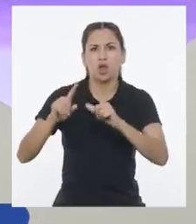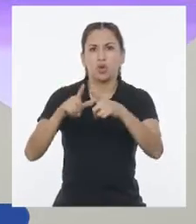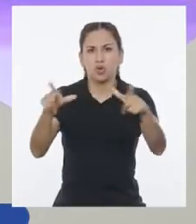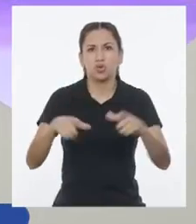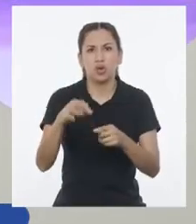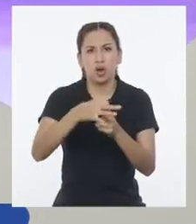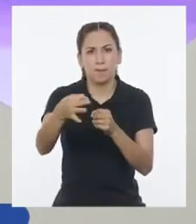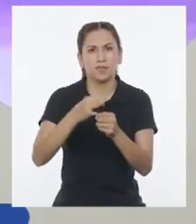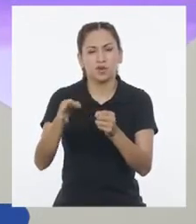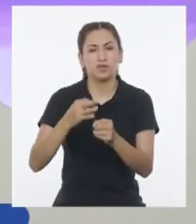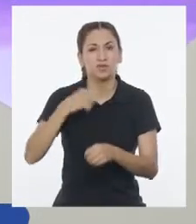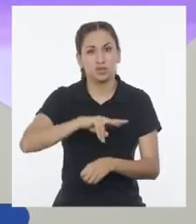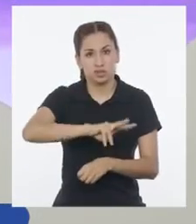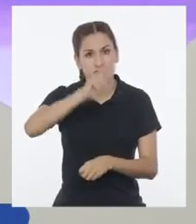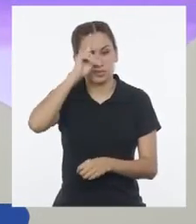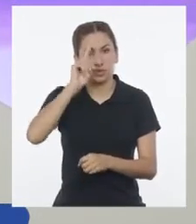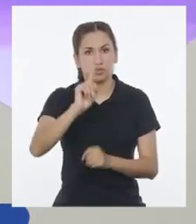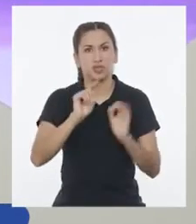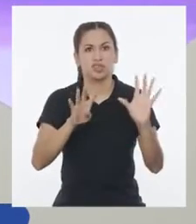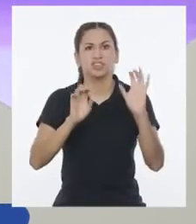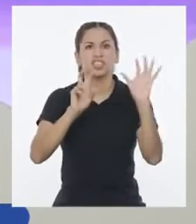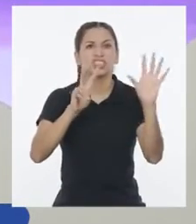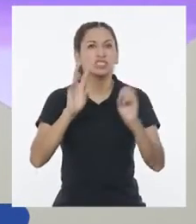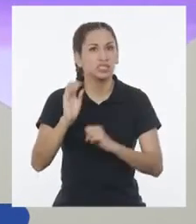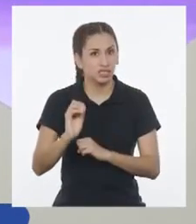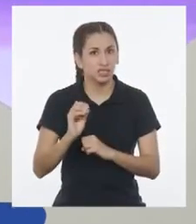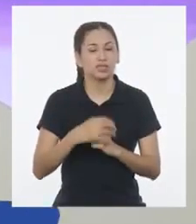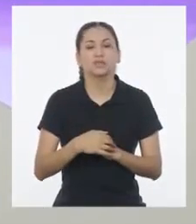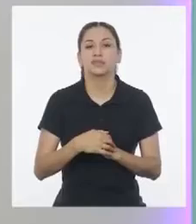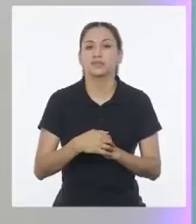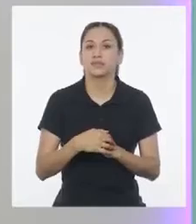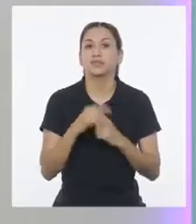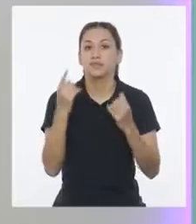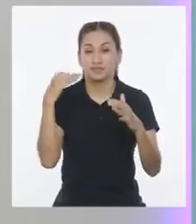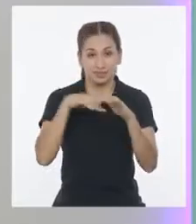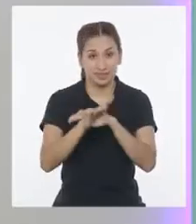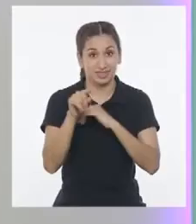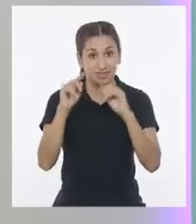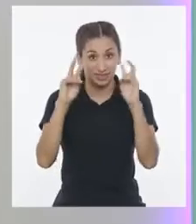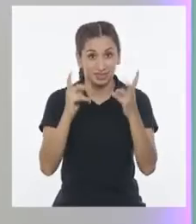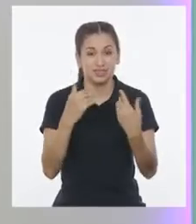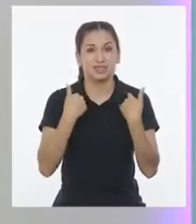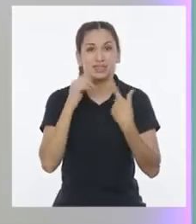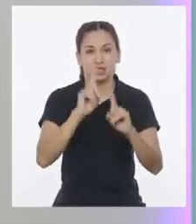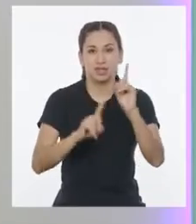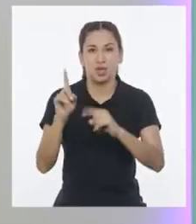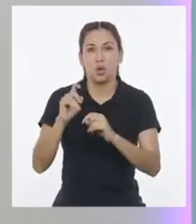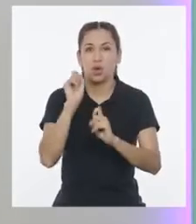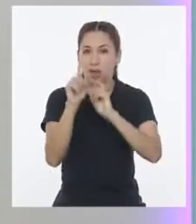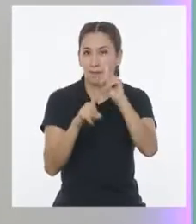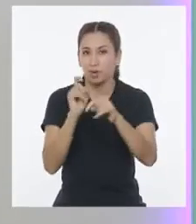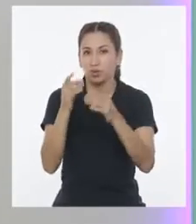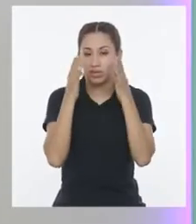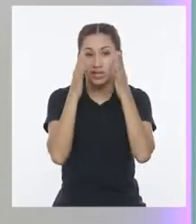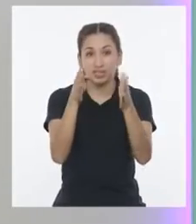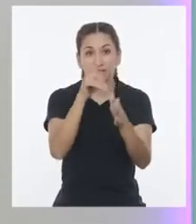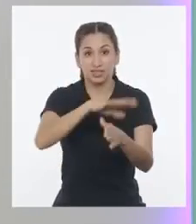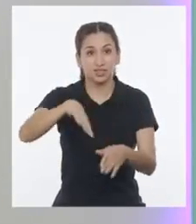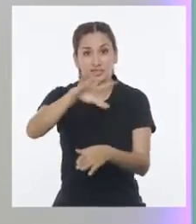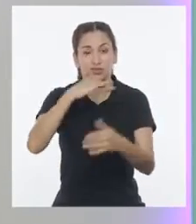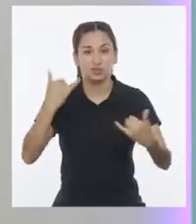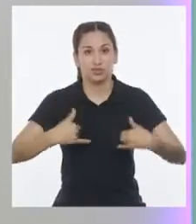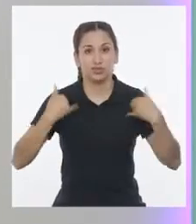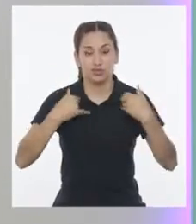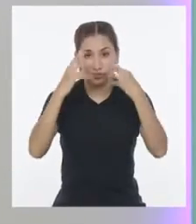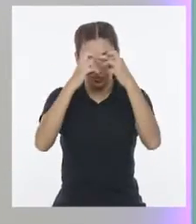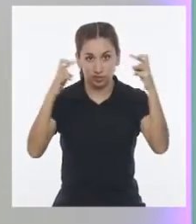en algunas zonas rurales de nuestro país desde 1970? Y para entrar en el tema, tenemos algunas preguntas dirigidas a las chicas